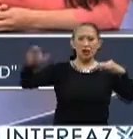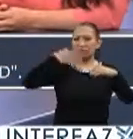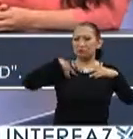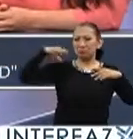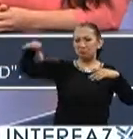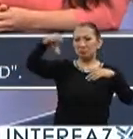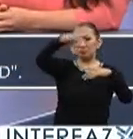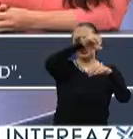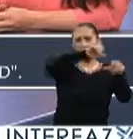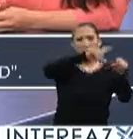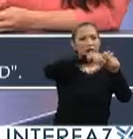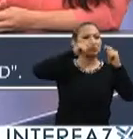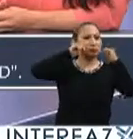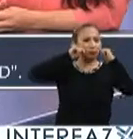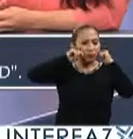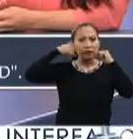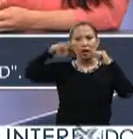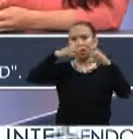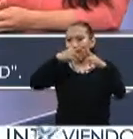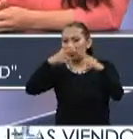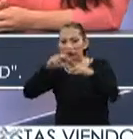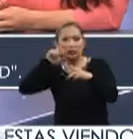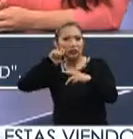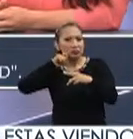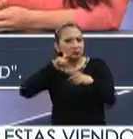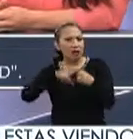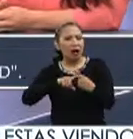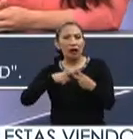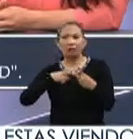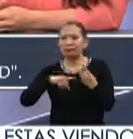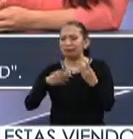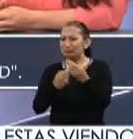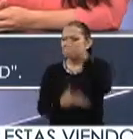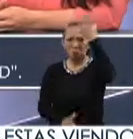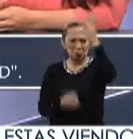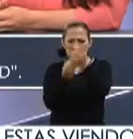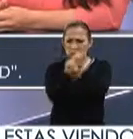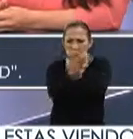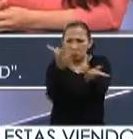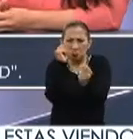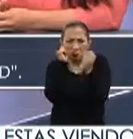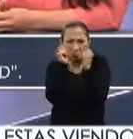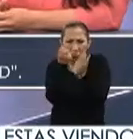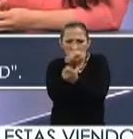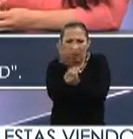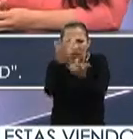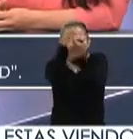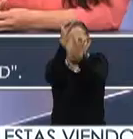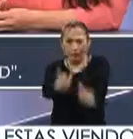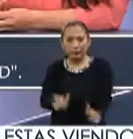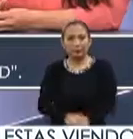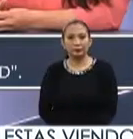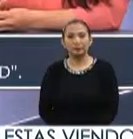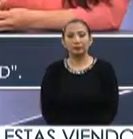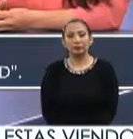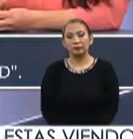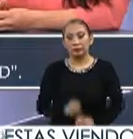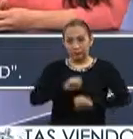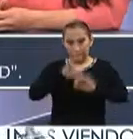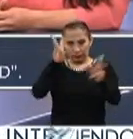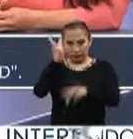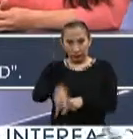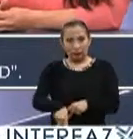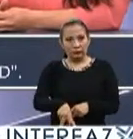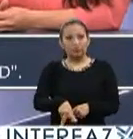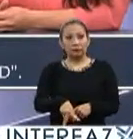sociedades, independientemente de religión, sexualidad, cualquier tipo de convivio, ¿no?